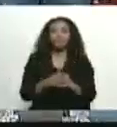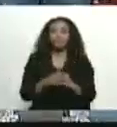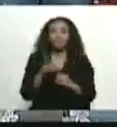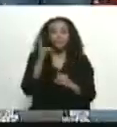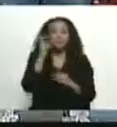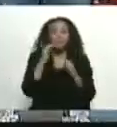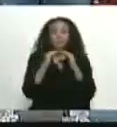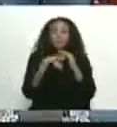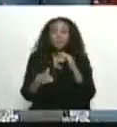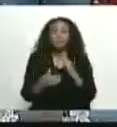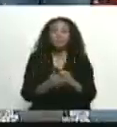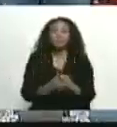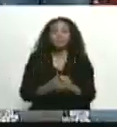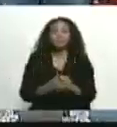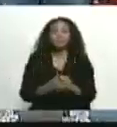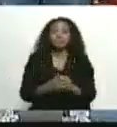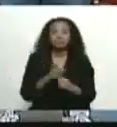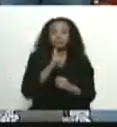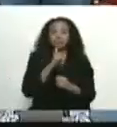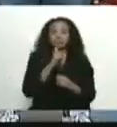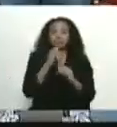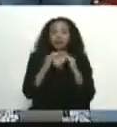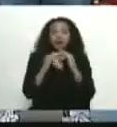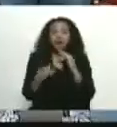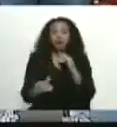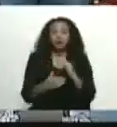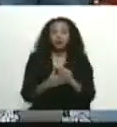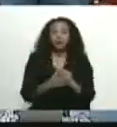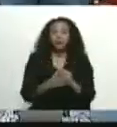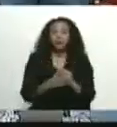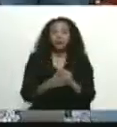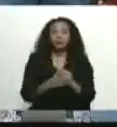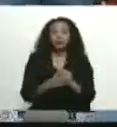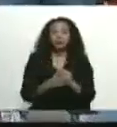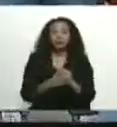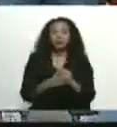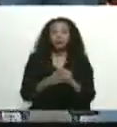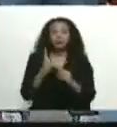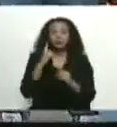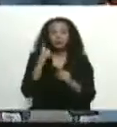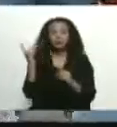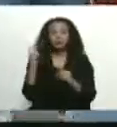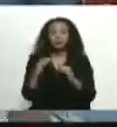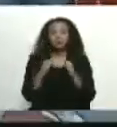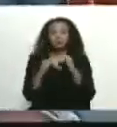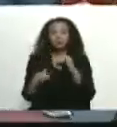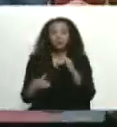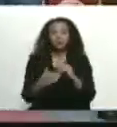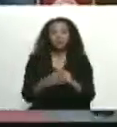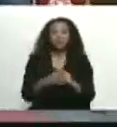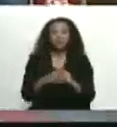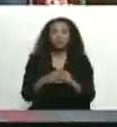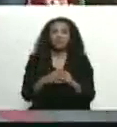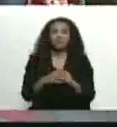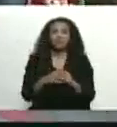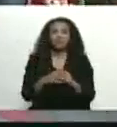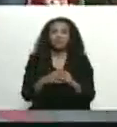de nuestros atletas. El micrófono debe estar fallando allá. Comunidad deportiva. Aquí